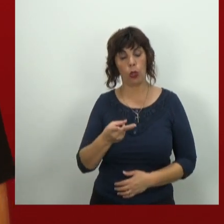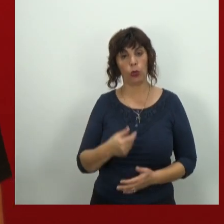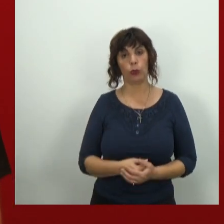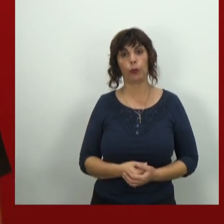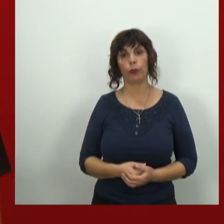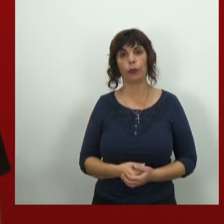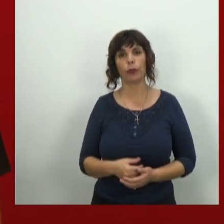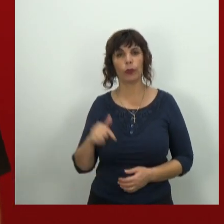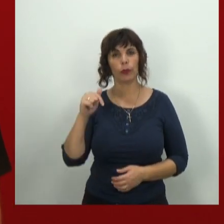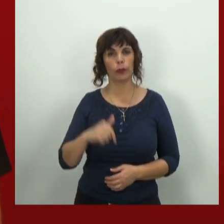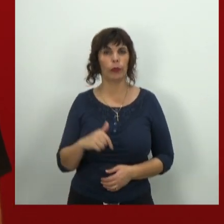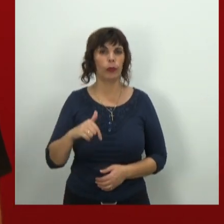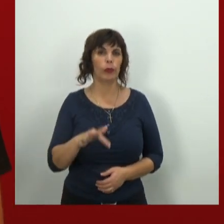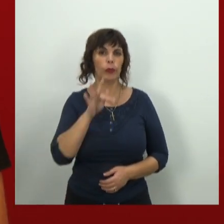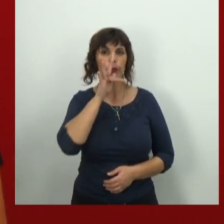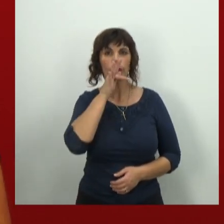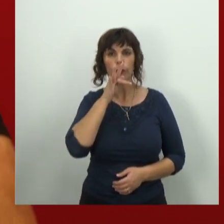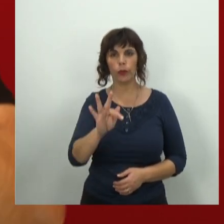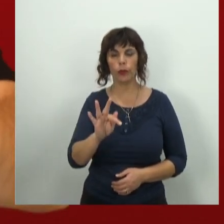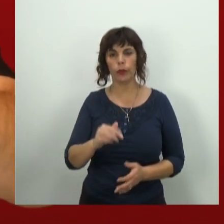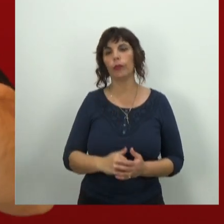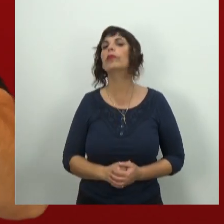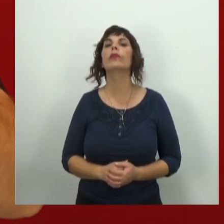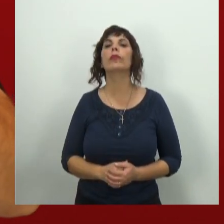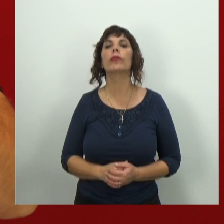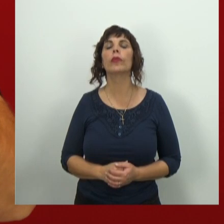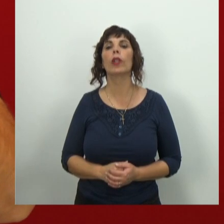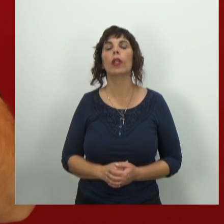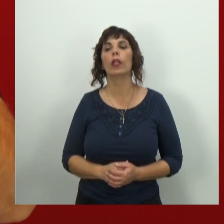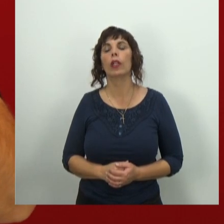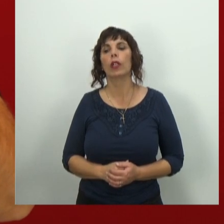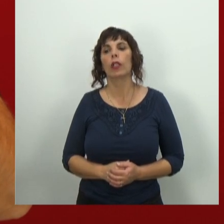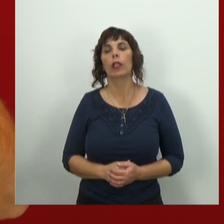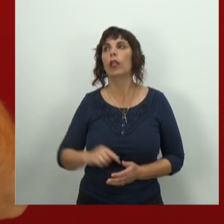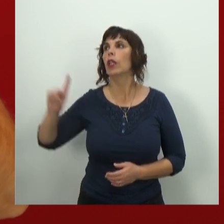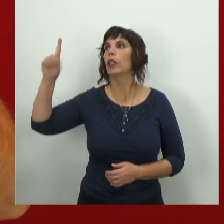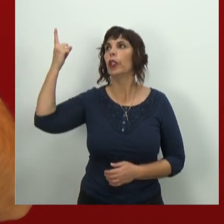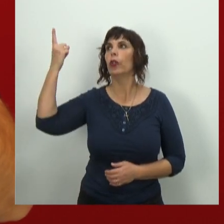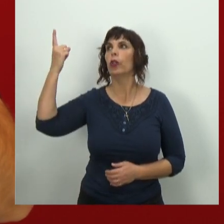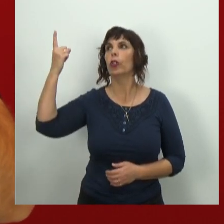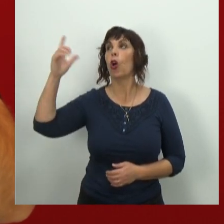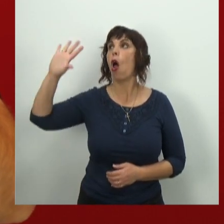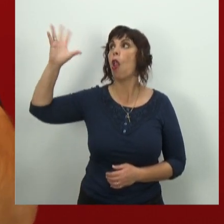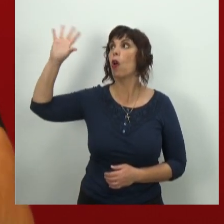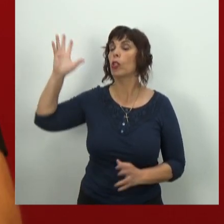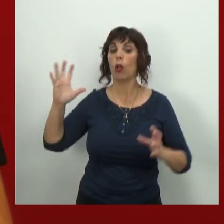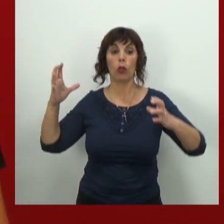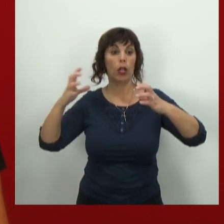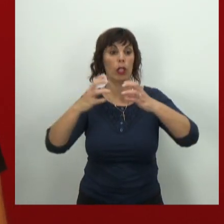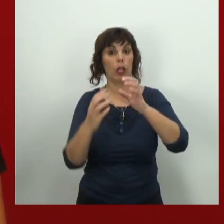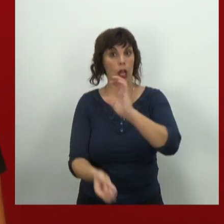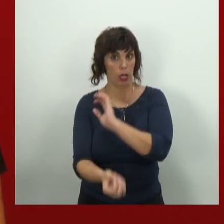Hoy todavía, como al principio cuando Dios creó los cielos y la tierra,